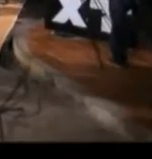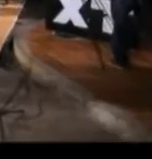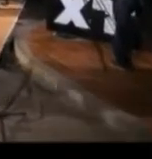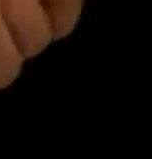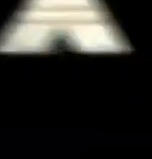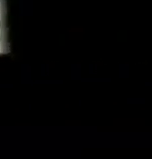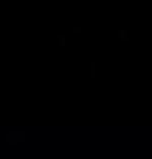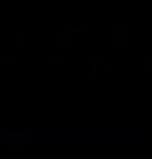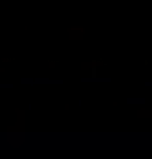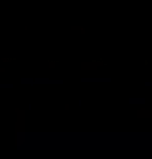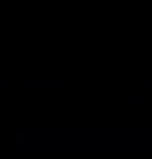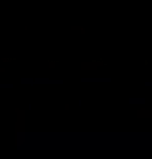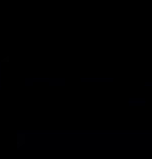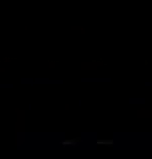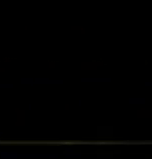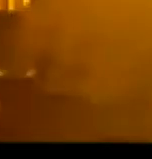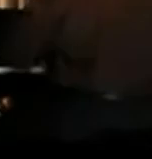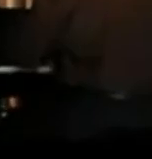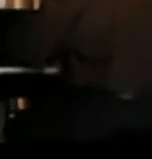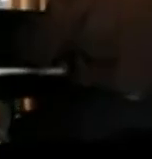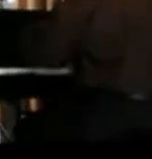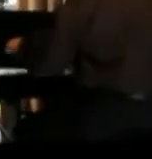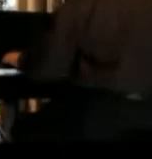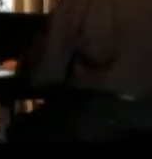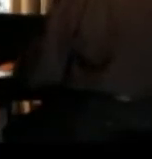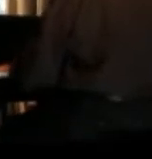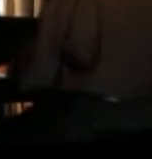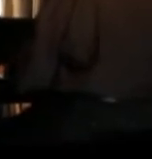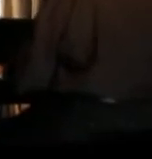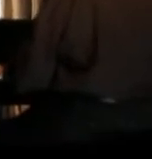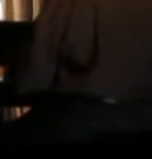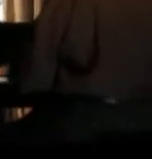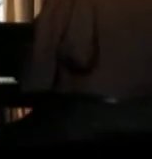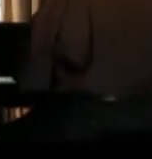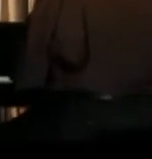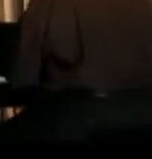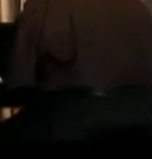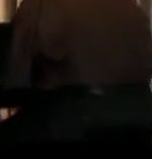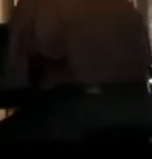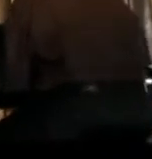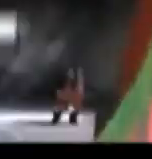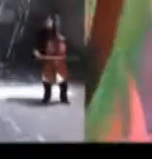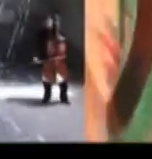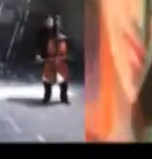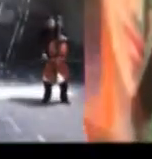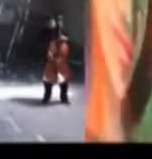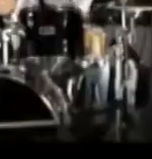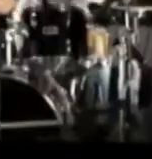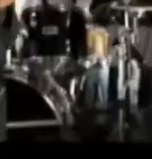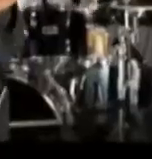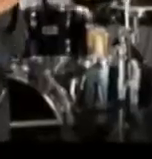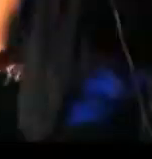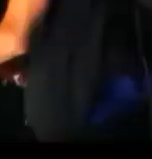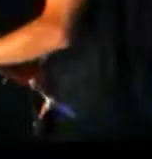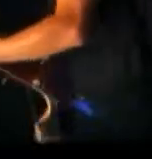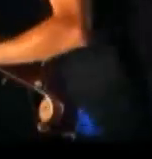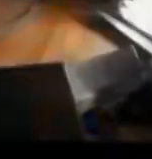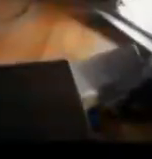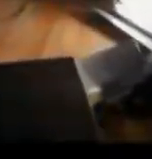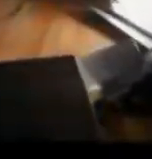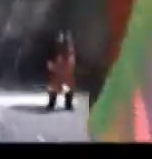Nacional. Expresarte. Dentro tu pecho guardas. Eres tú,